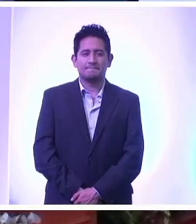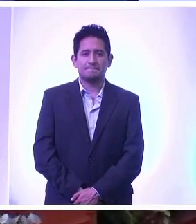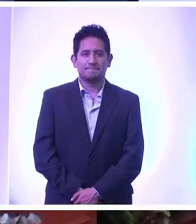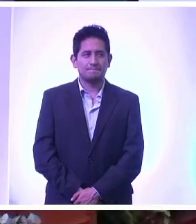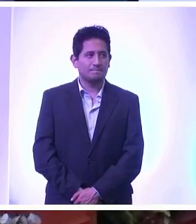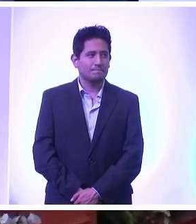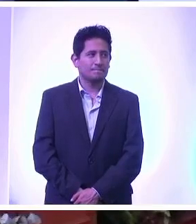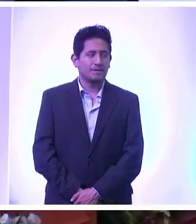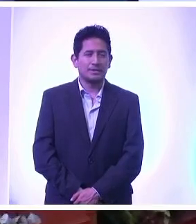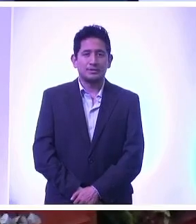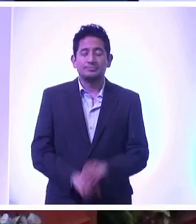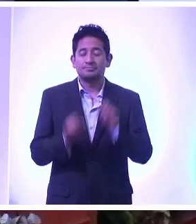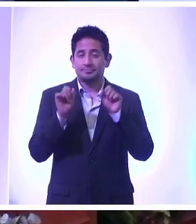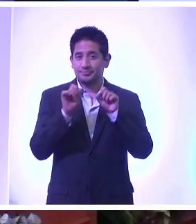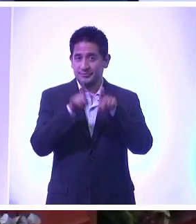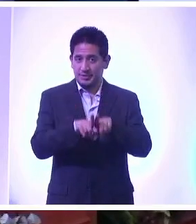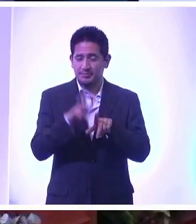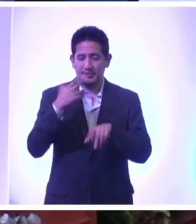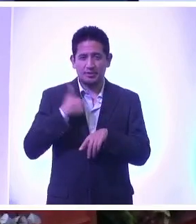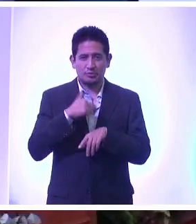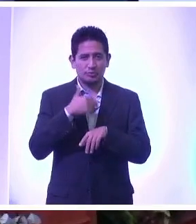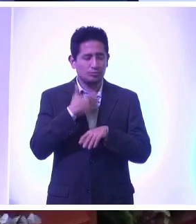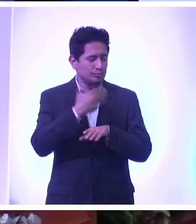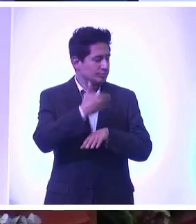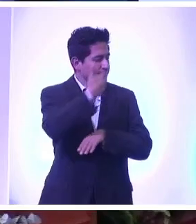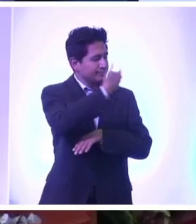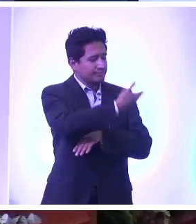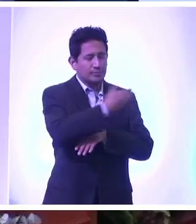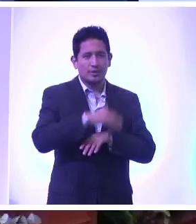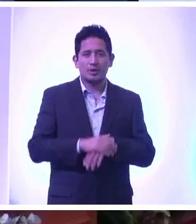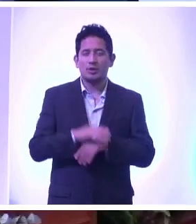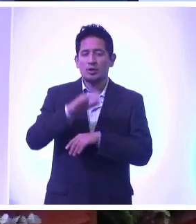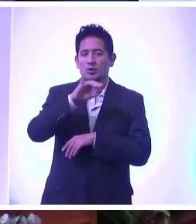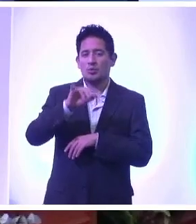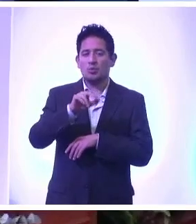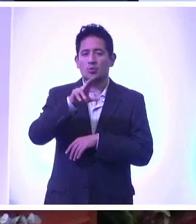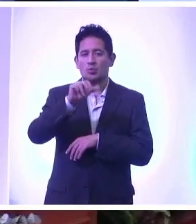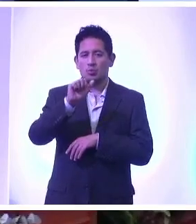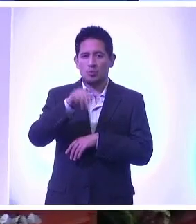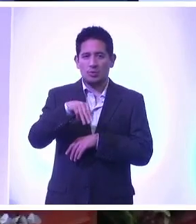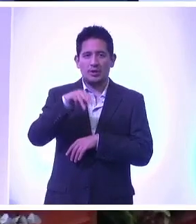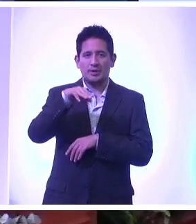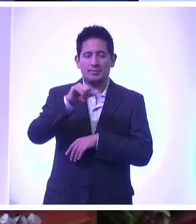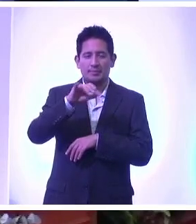bienvenido enseguida tenemos a Juan Manuel Julián sobrino Díaz